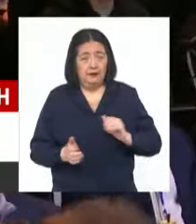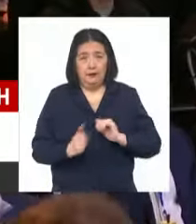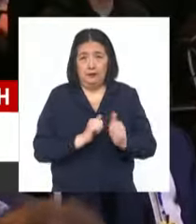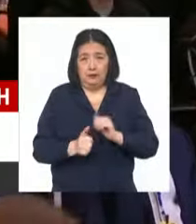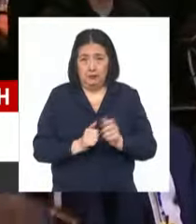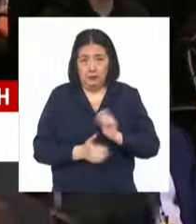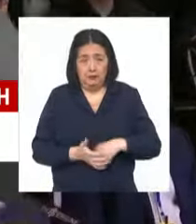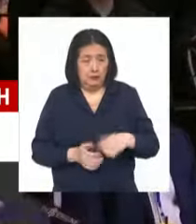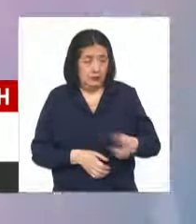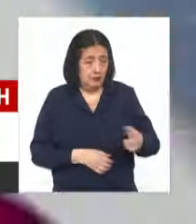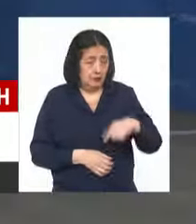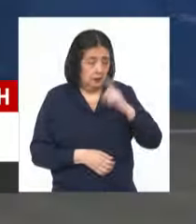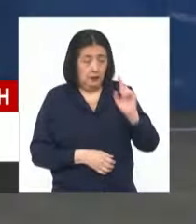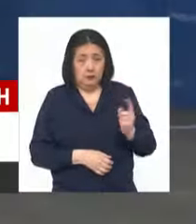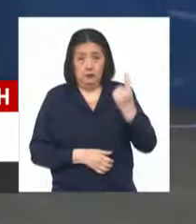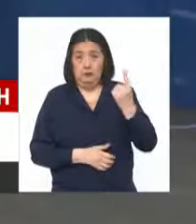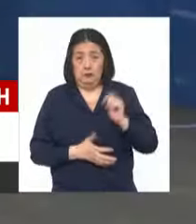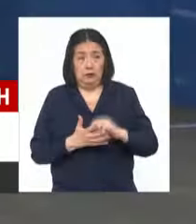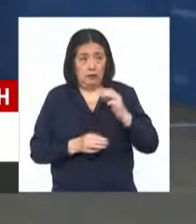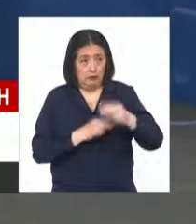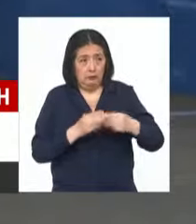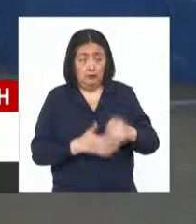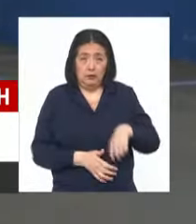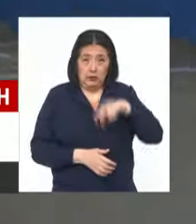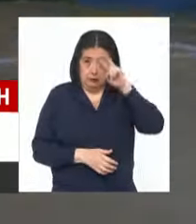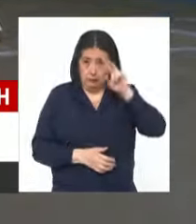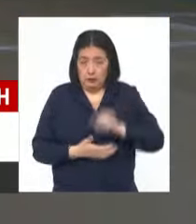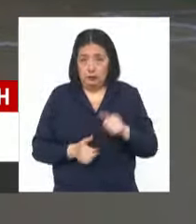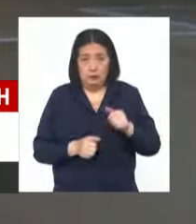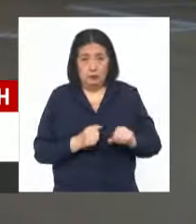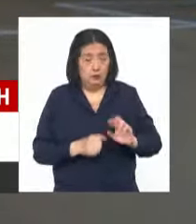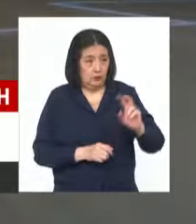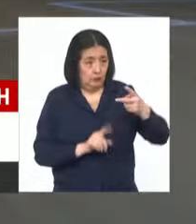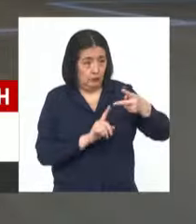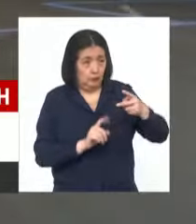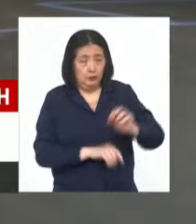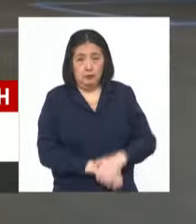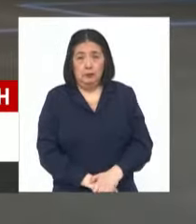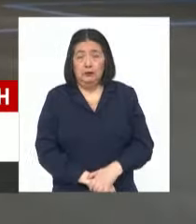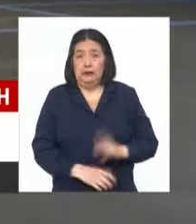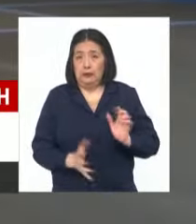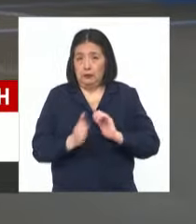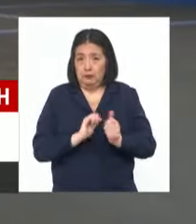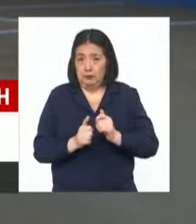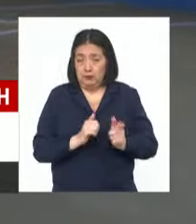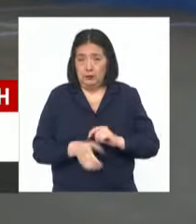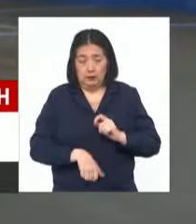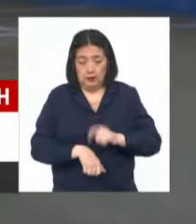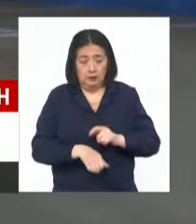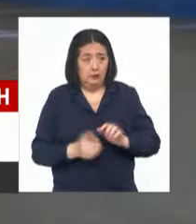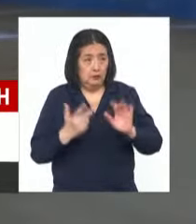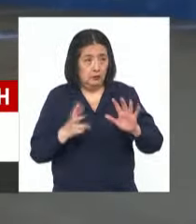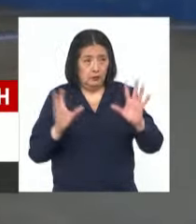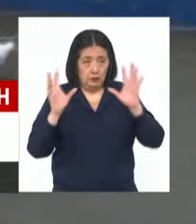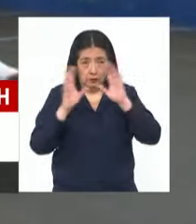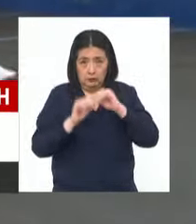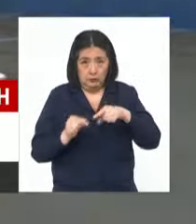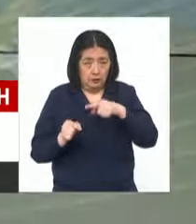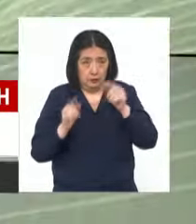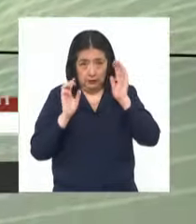El egipcio es el número uno del ranking mundial, mientras que el peruano se ubica en el segundo lugar. El cotejo se va a disputar desde las 8 de la noche, así es